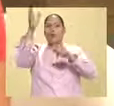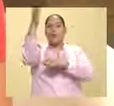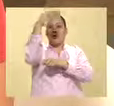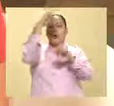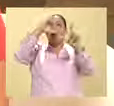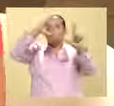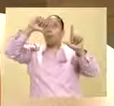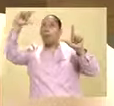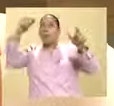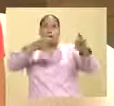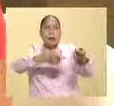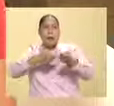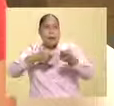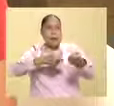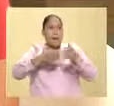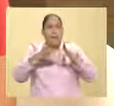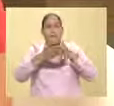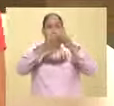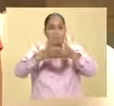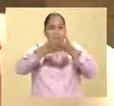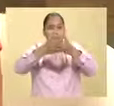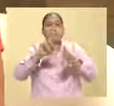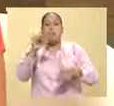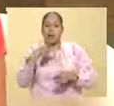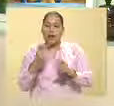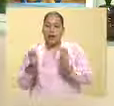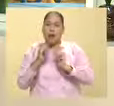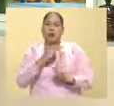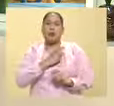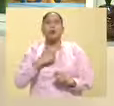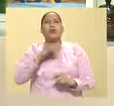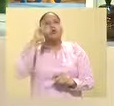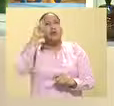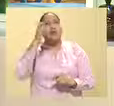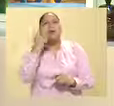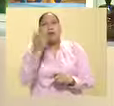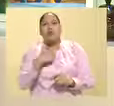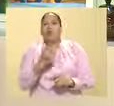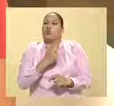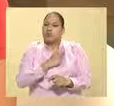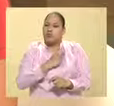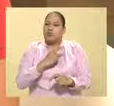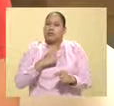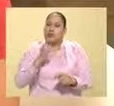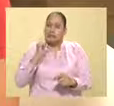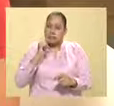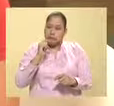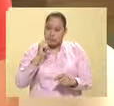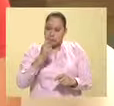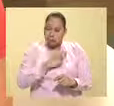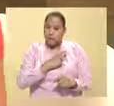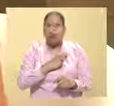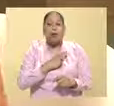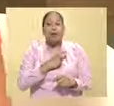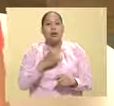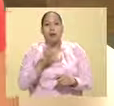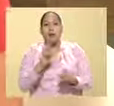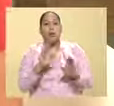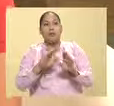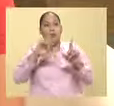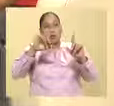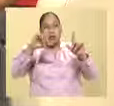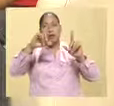titulaciones hasta una persona el hoy en solitario mi sueño era cruzarlo en solitario pero no solo de verdad en